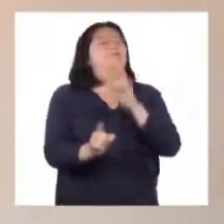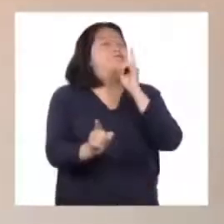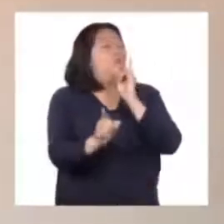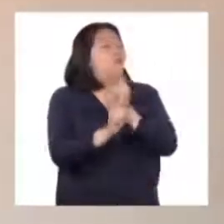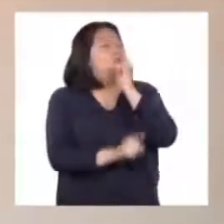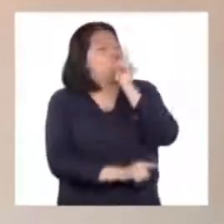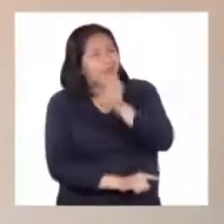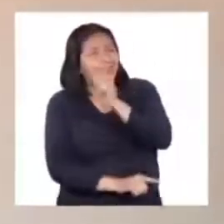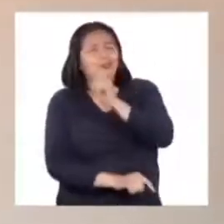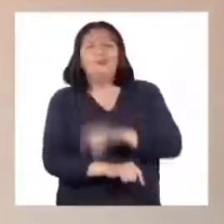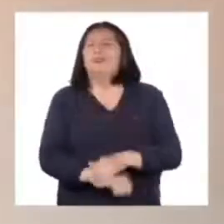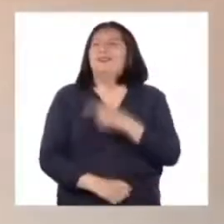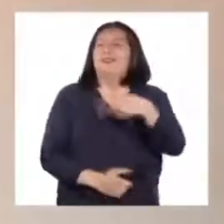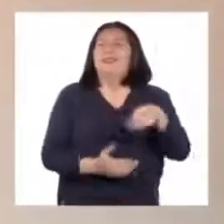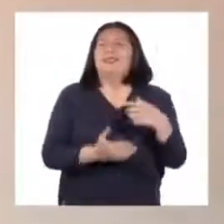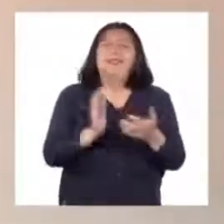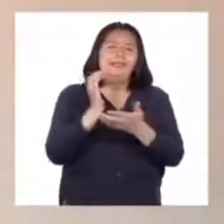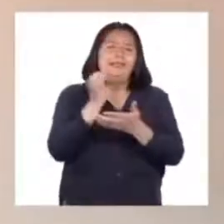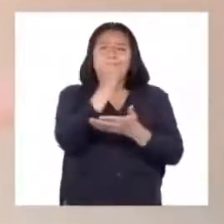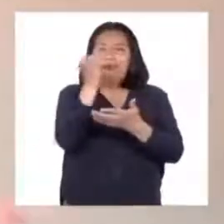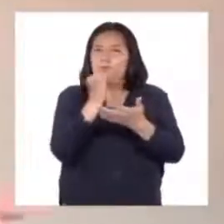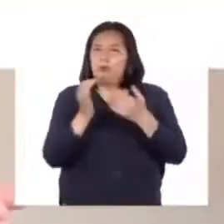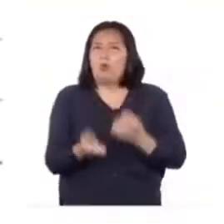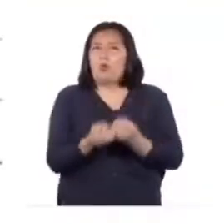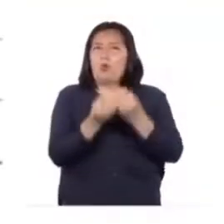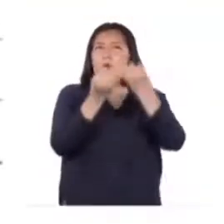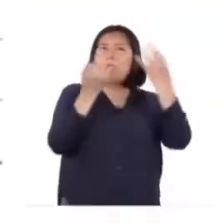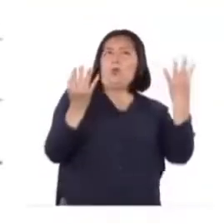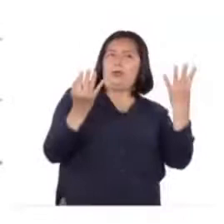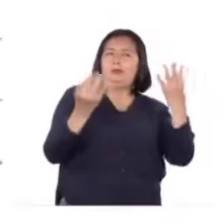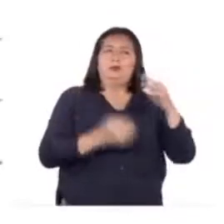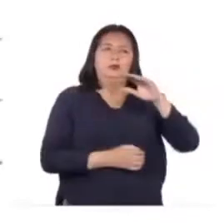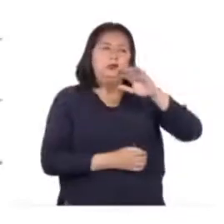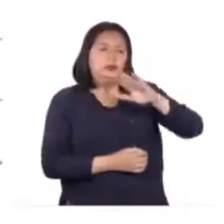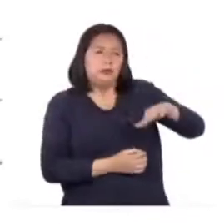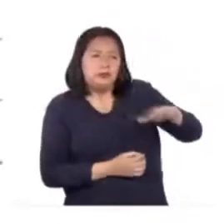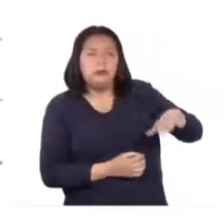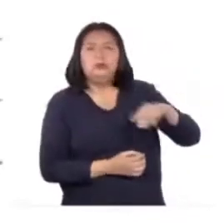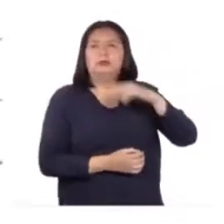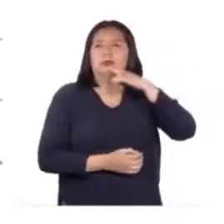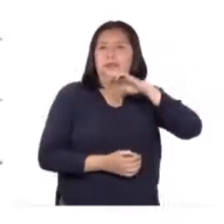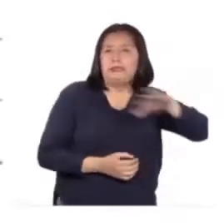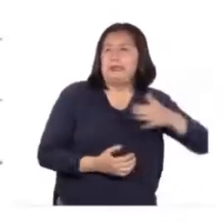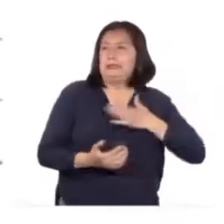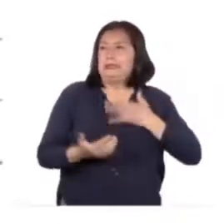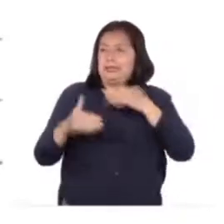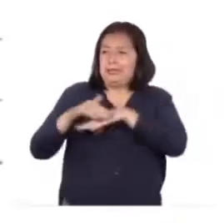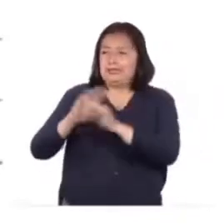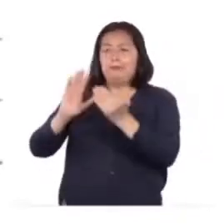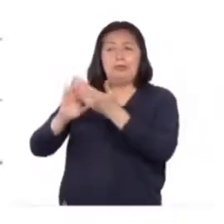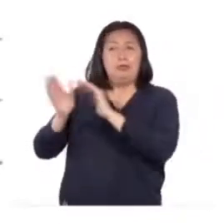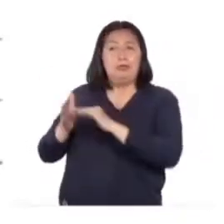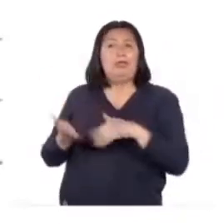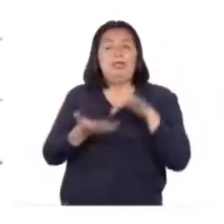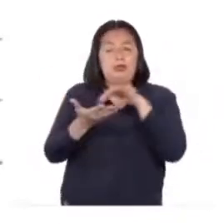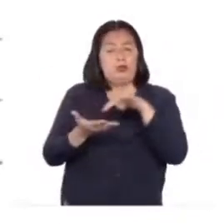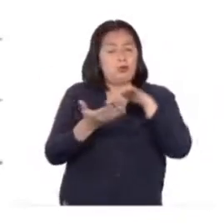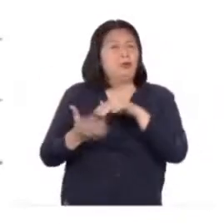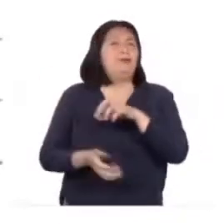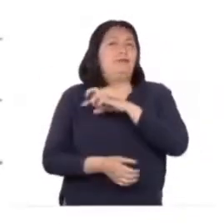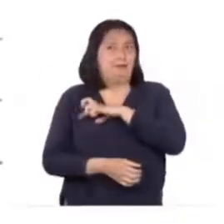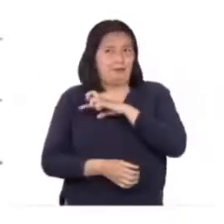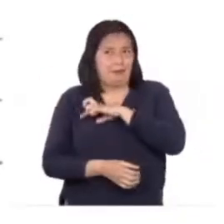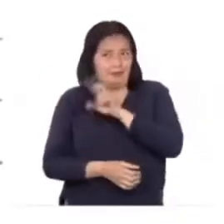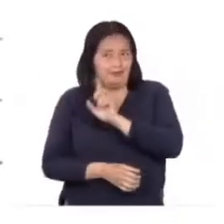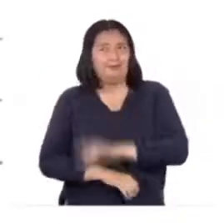Muy bien, el gráfico muestra cuántos niños y niñas de mi comunidad estudian en el nivel